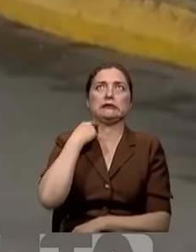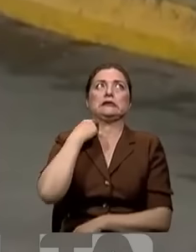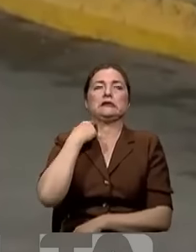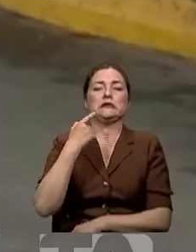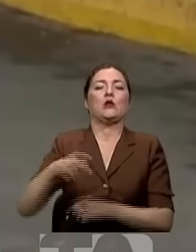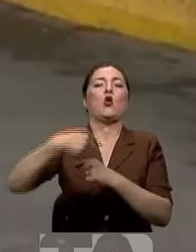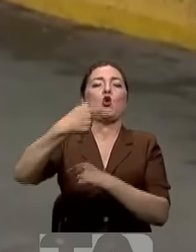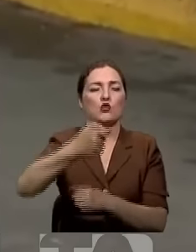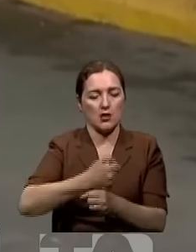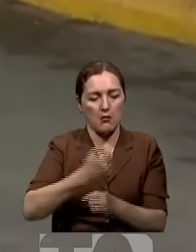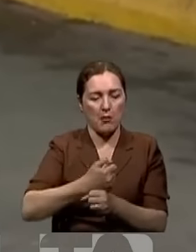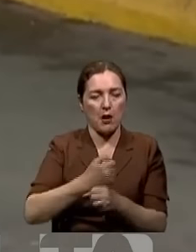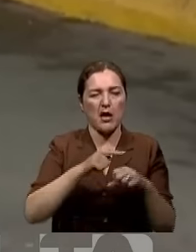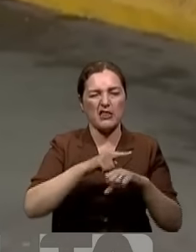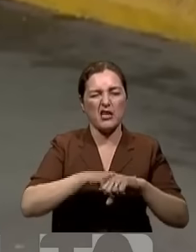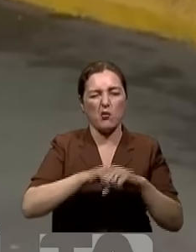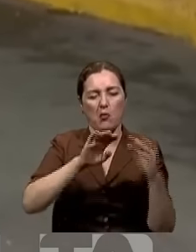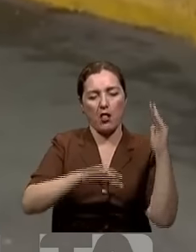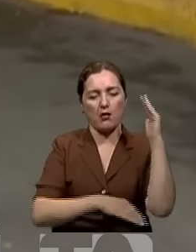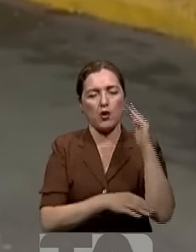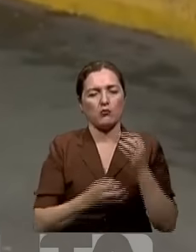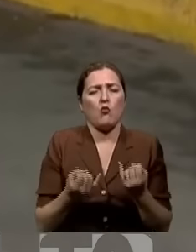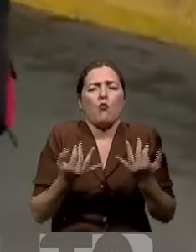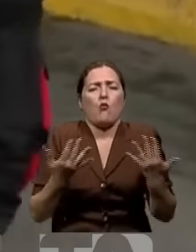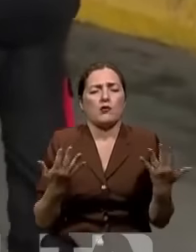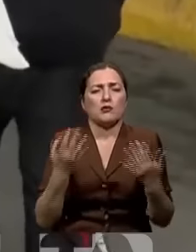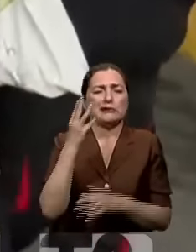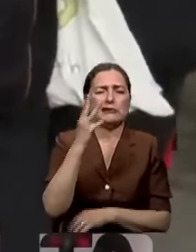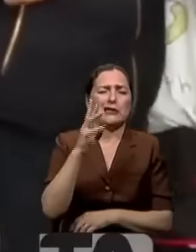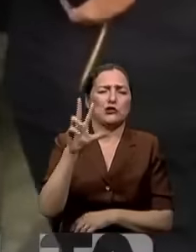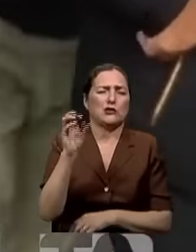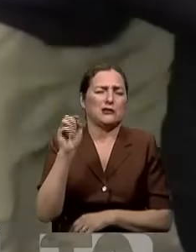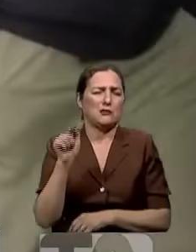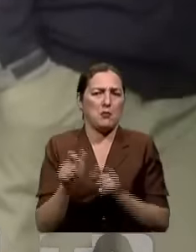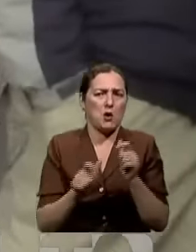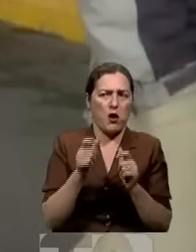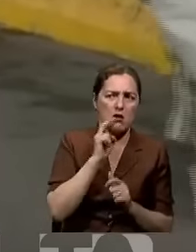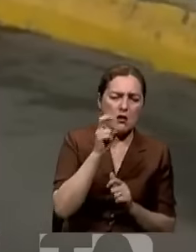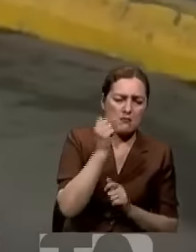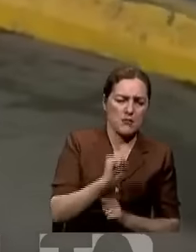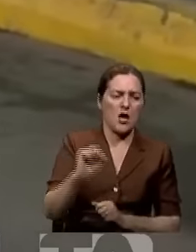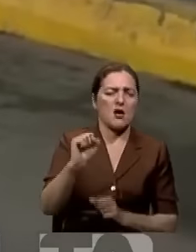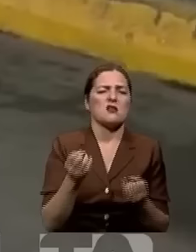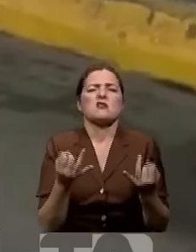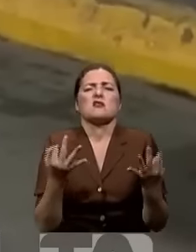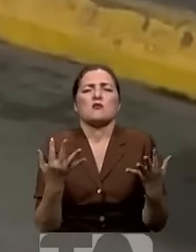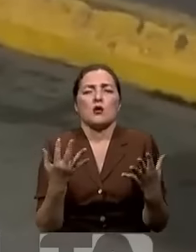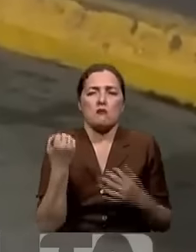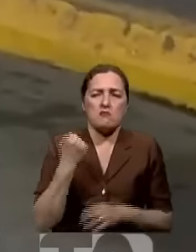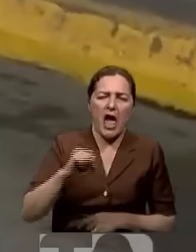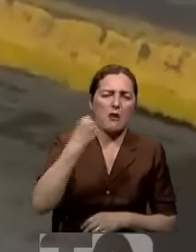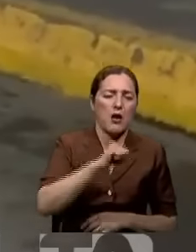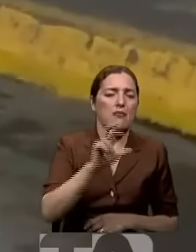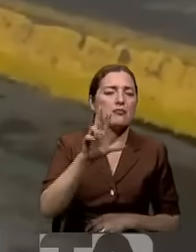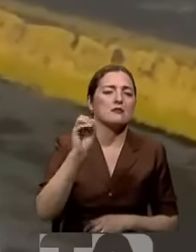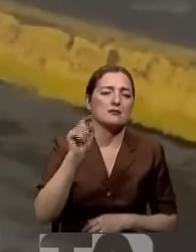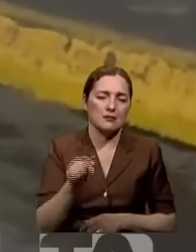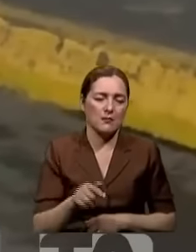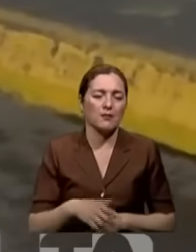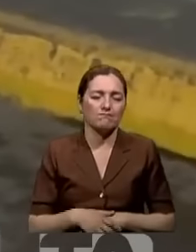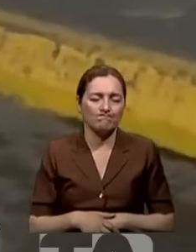de 133 mil turistas y hasta el momento ya han salido más de 30 mil personas de